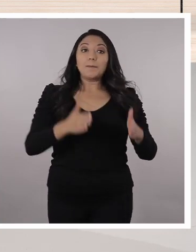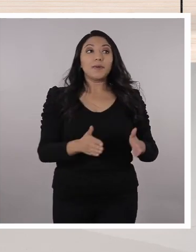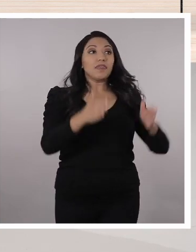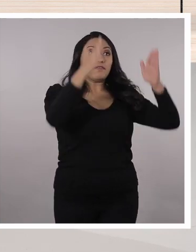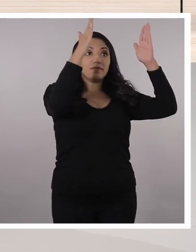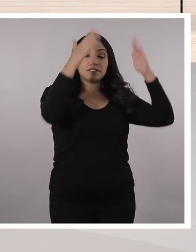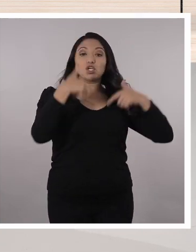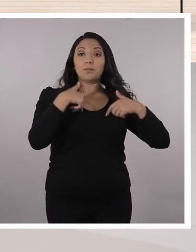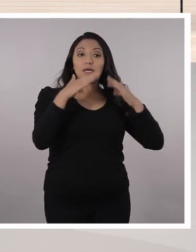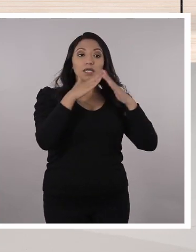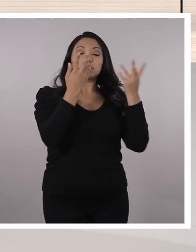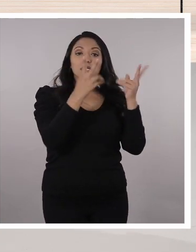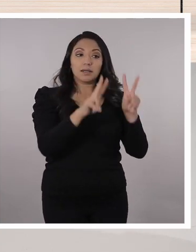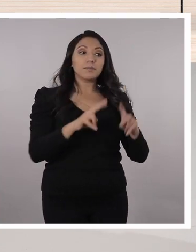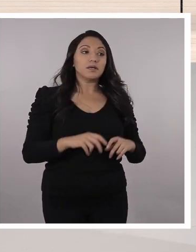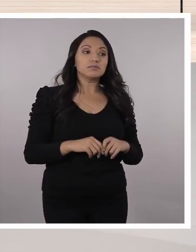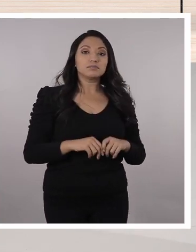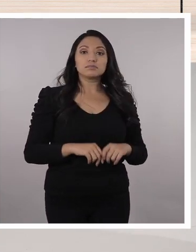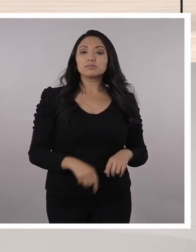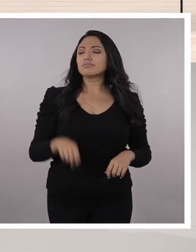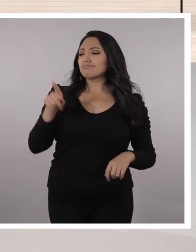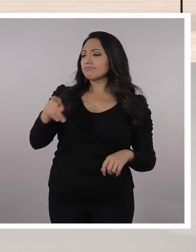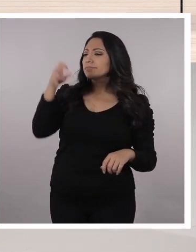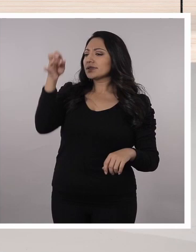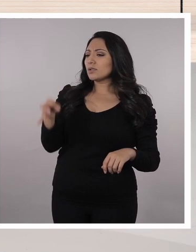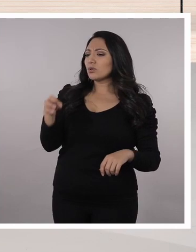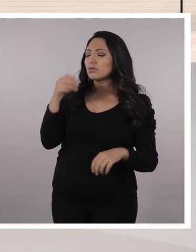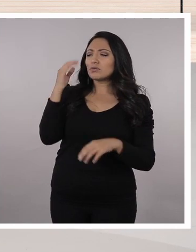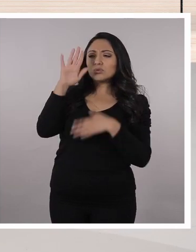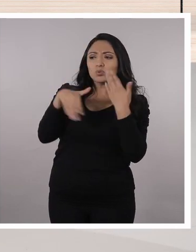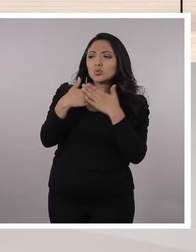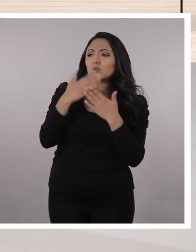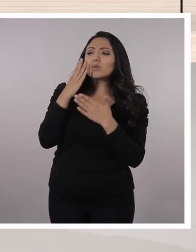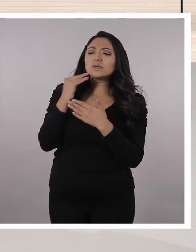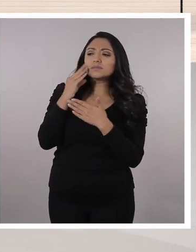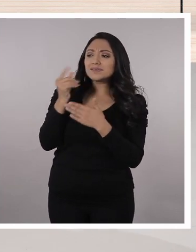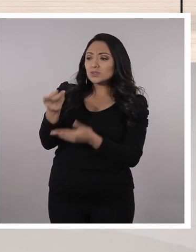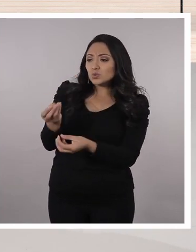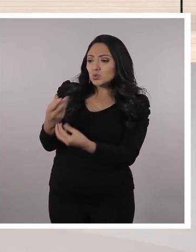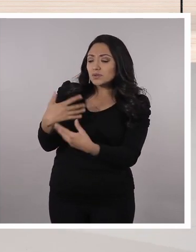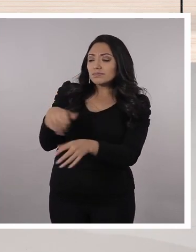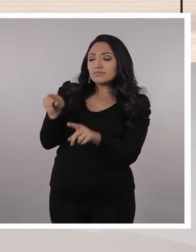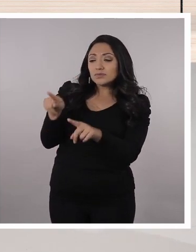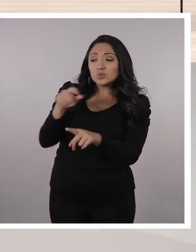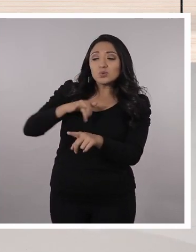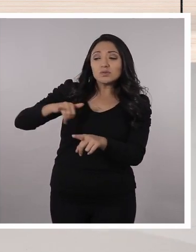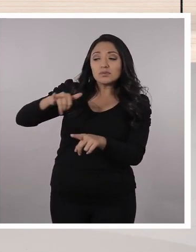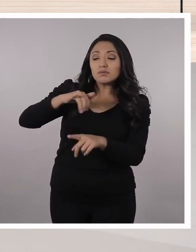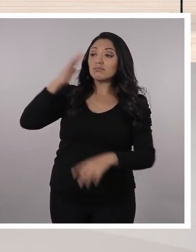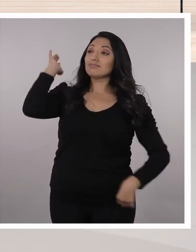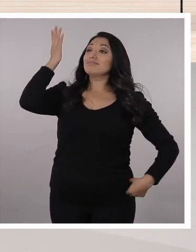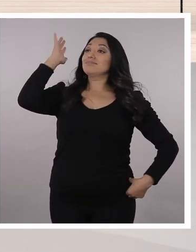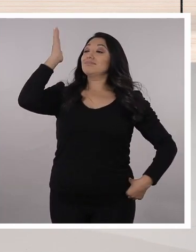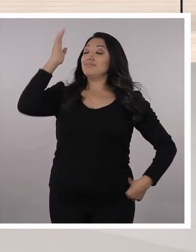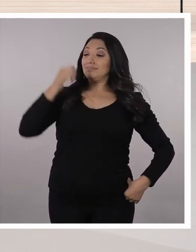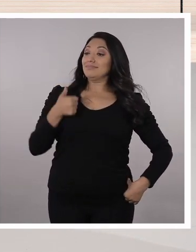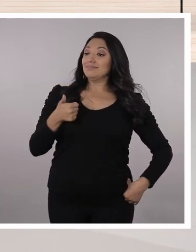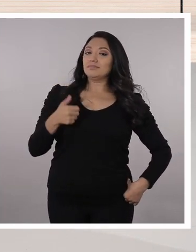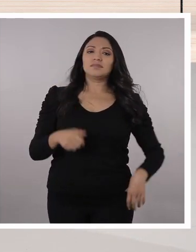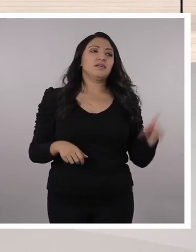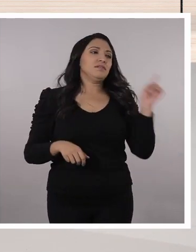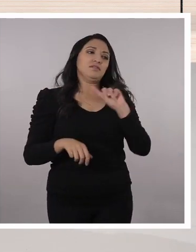en mi barrio. Qué bonito, Nelly. Yo estoy seguro que con todas estas experiencias que nos cuentas, tú eres una gran oradora.